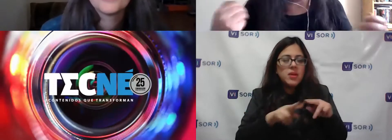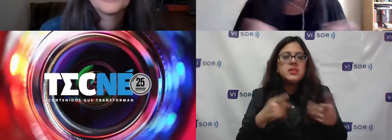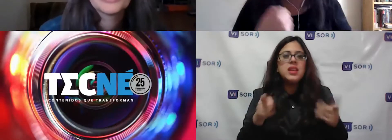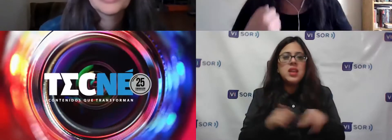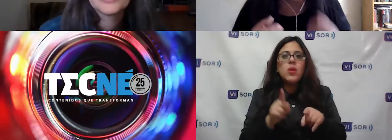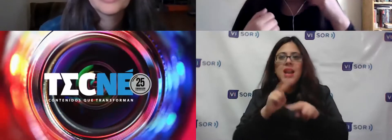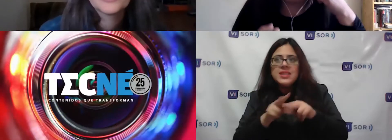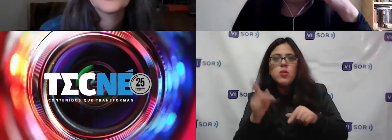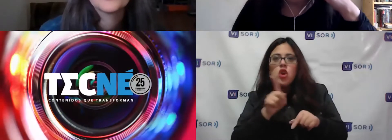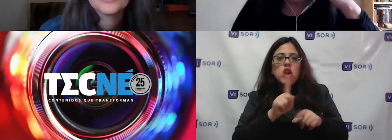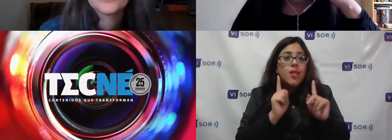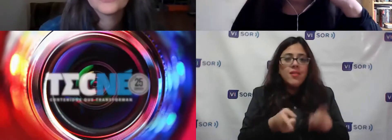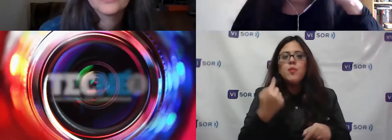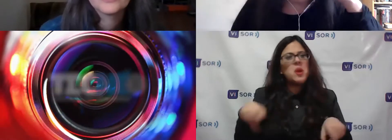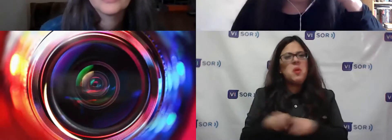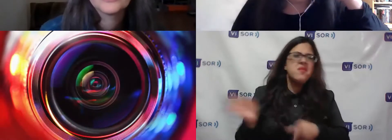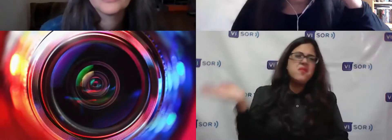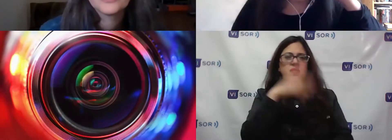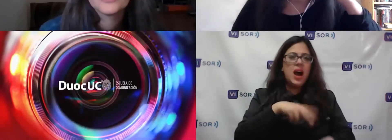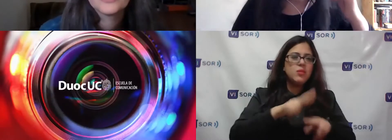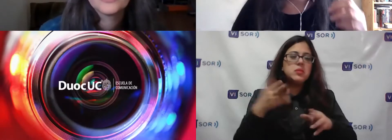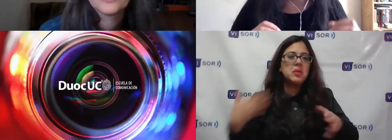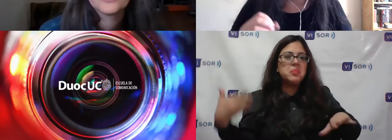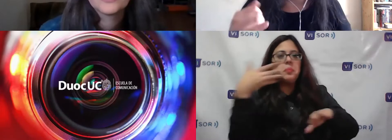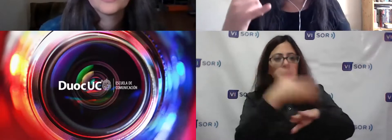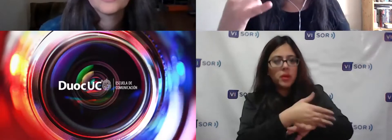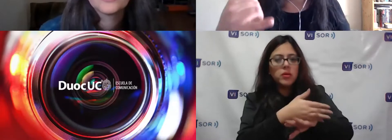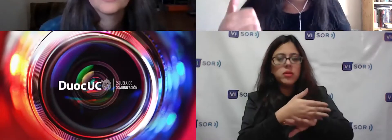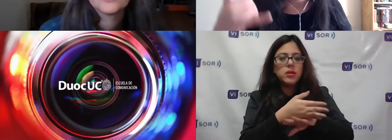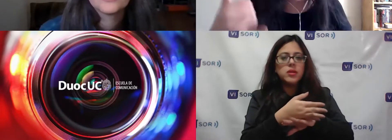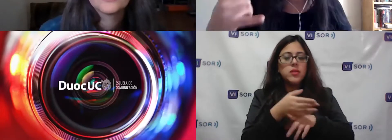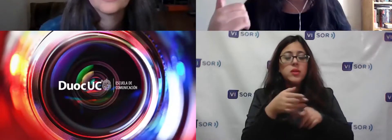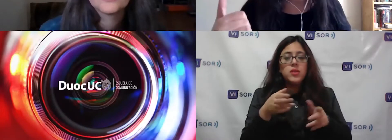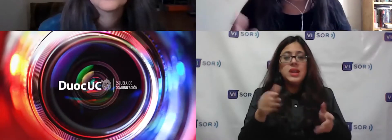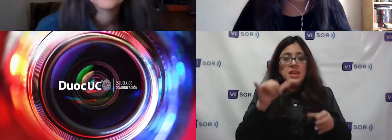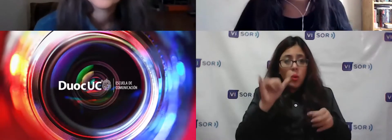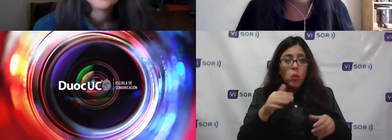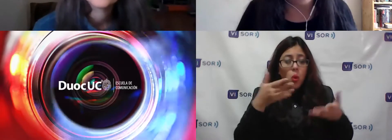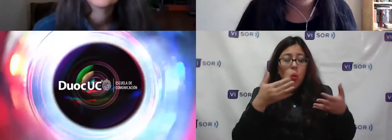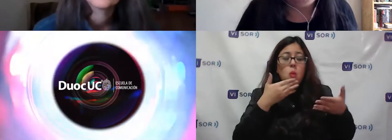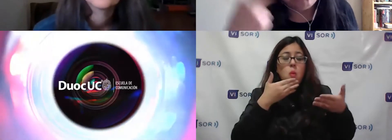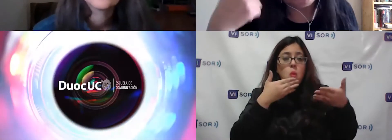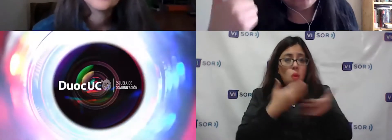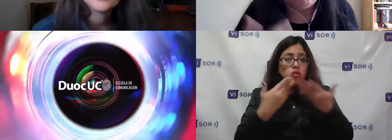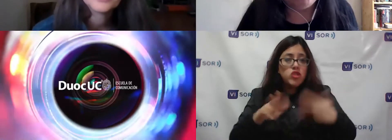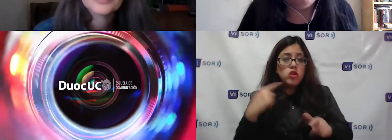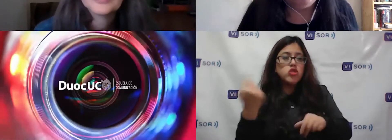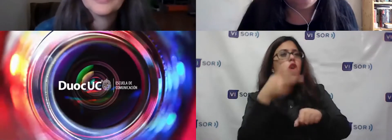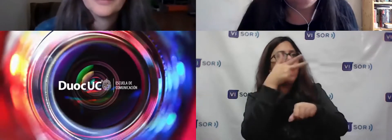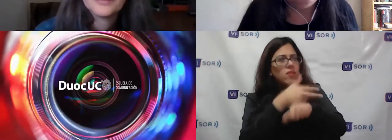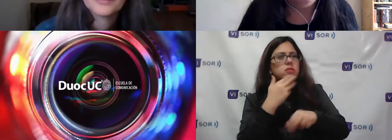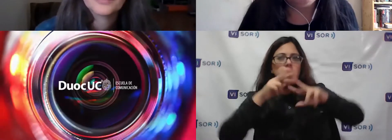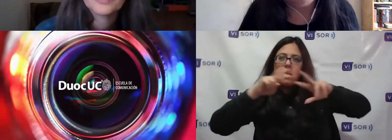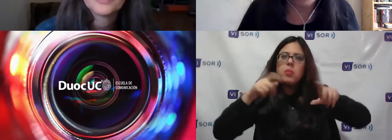hay que hacer pero vamos ya y fuimos y claro nos pasó eso no lo mientras grabamos investigamos nos fuimos haciendo estas preguntas